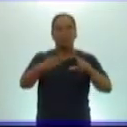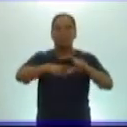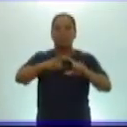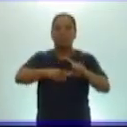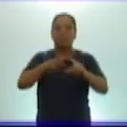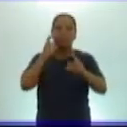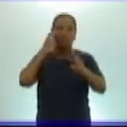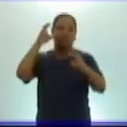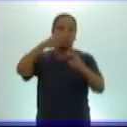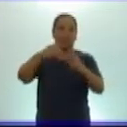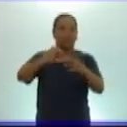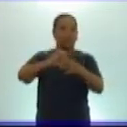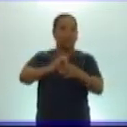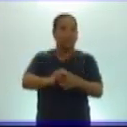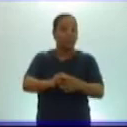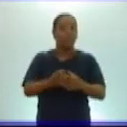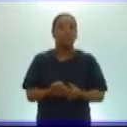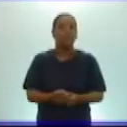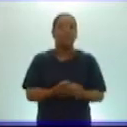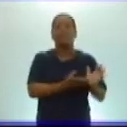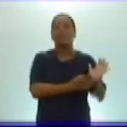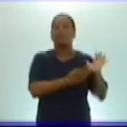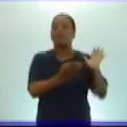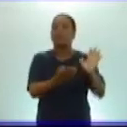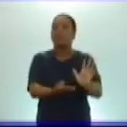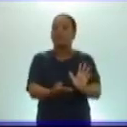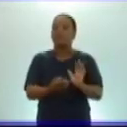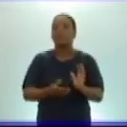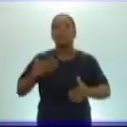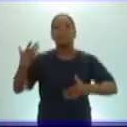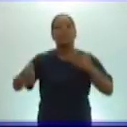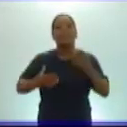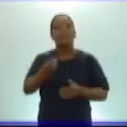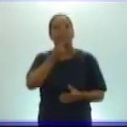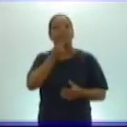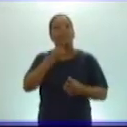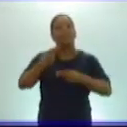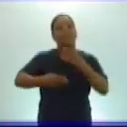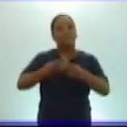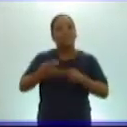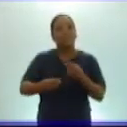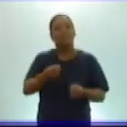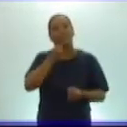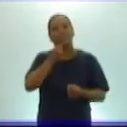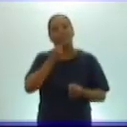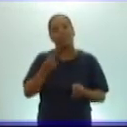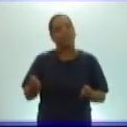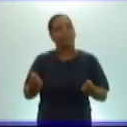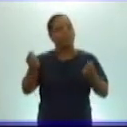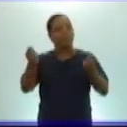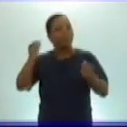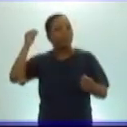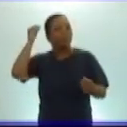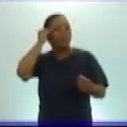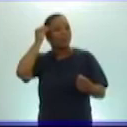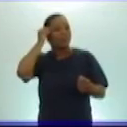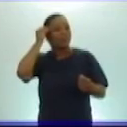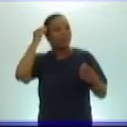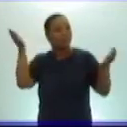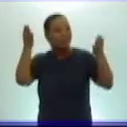del grado y mostrarles actividades que pueden realizar y que pueden enriquecer después su